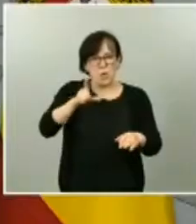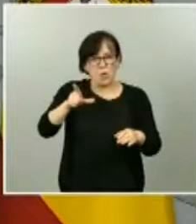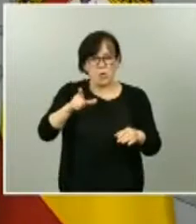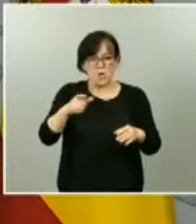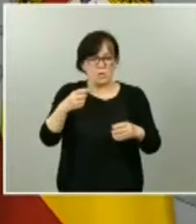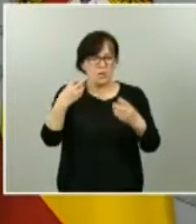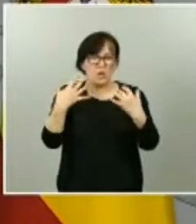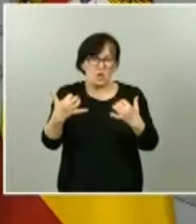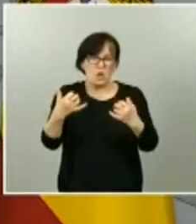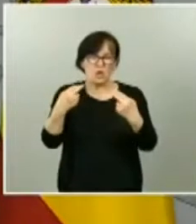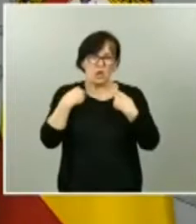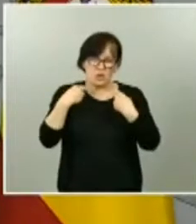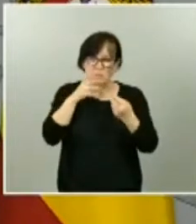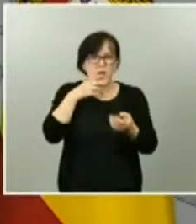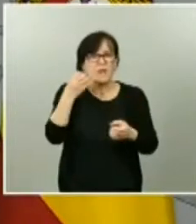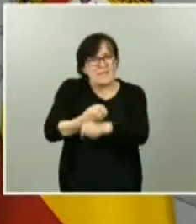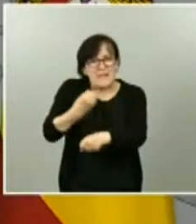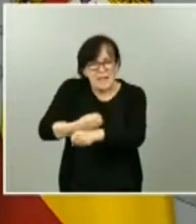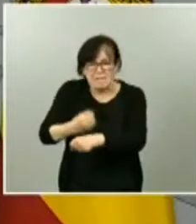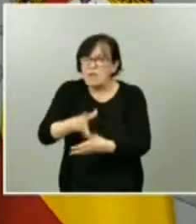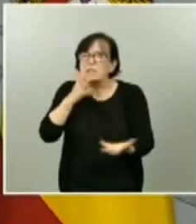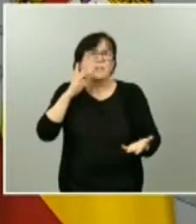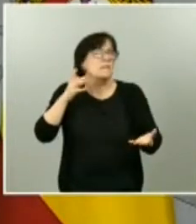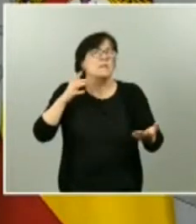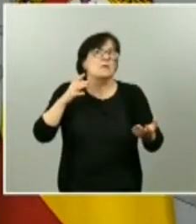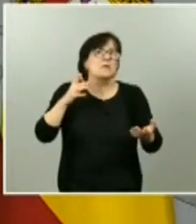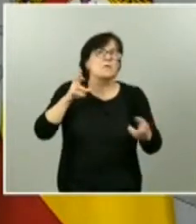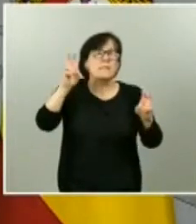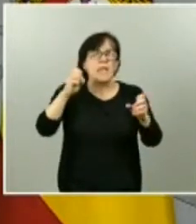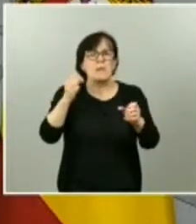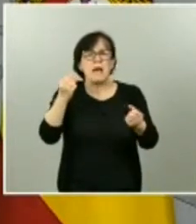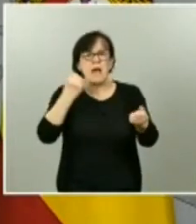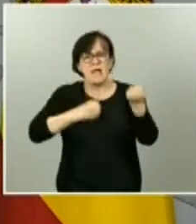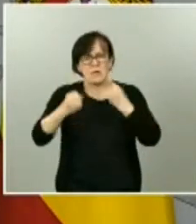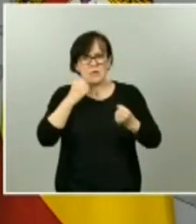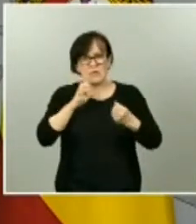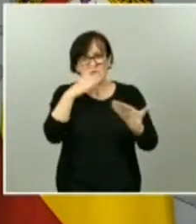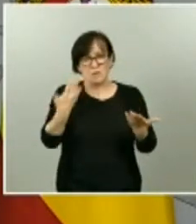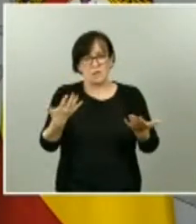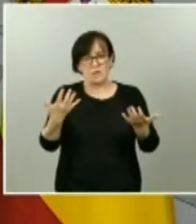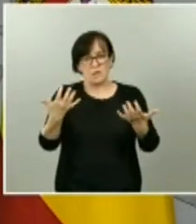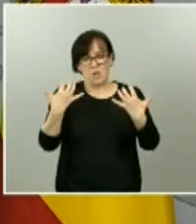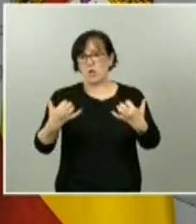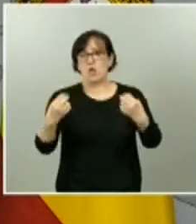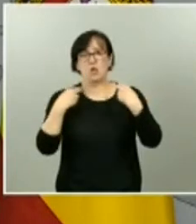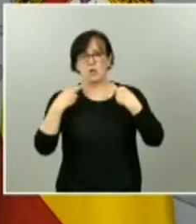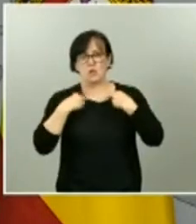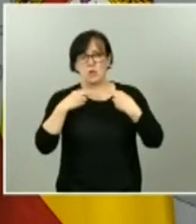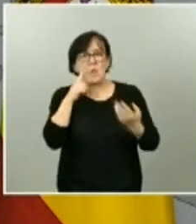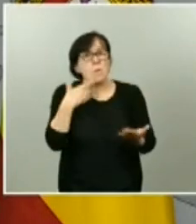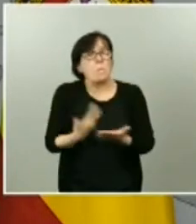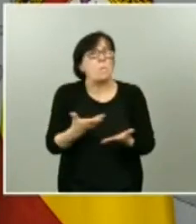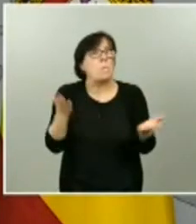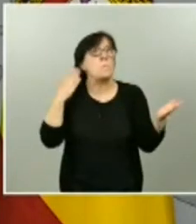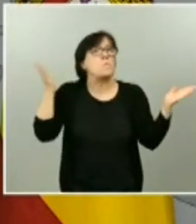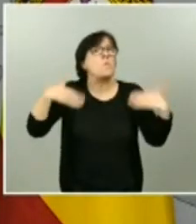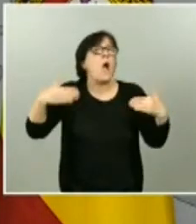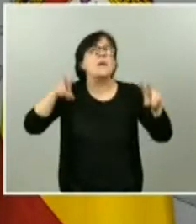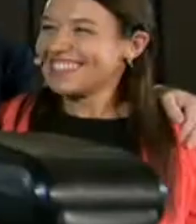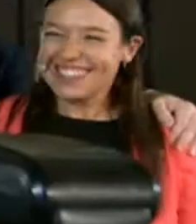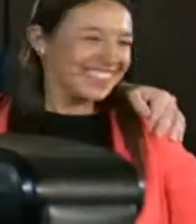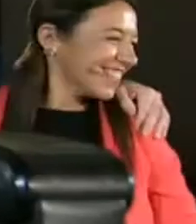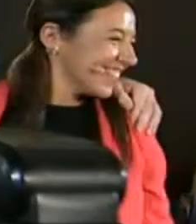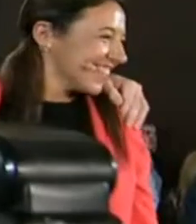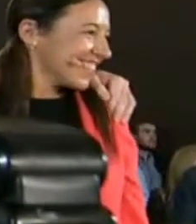económicas o de plantear como hábil el Congreso de los Diputados. No me consta ninguna otra cuestión que no esté dentro de ese